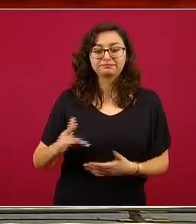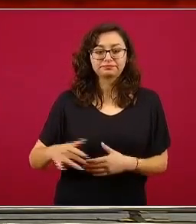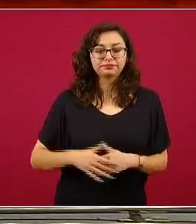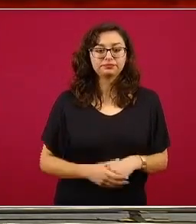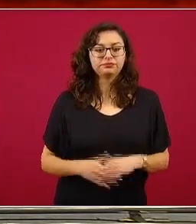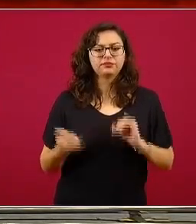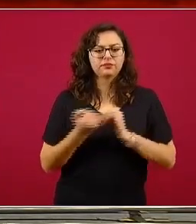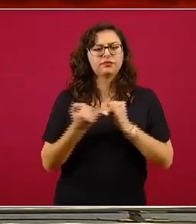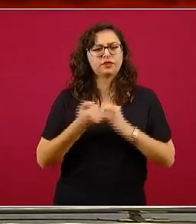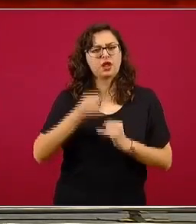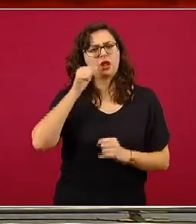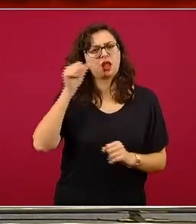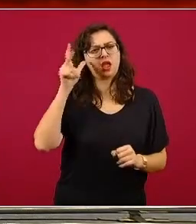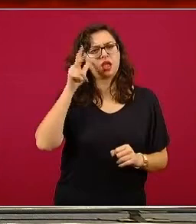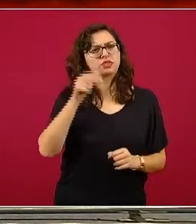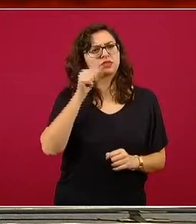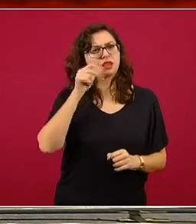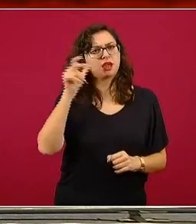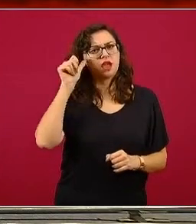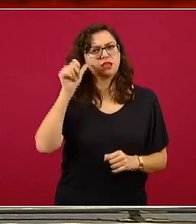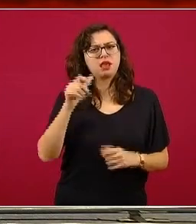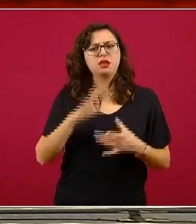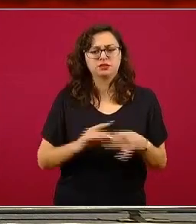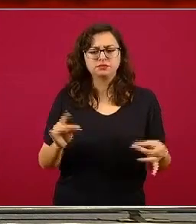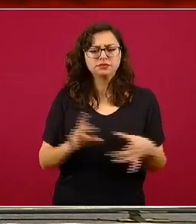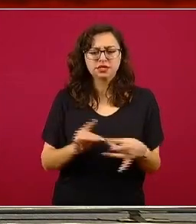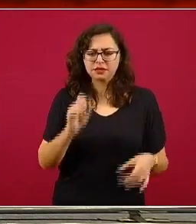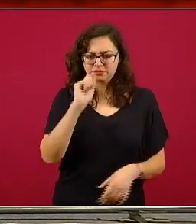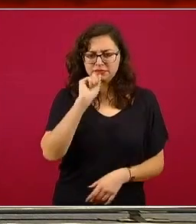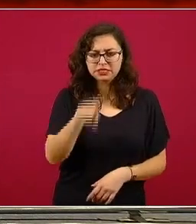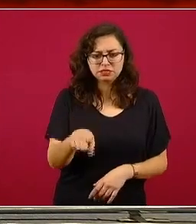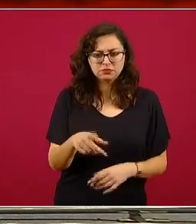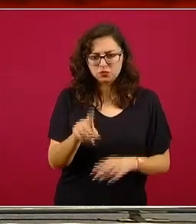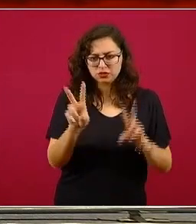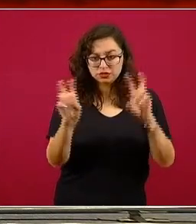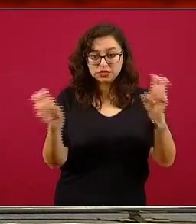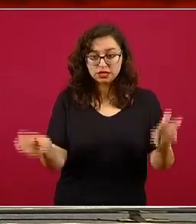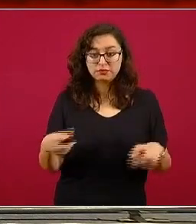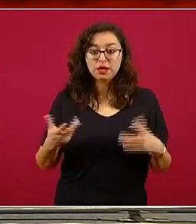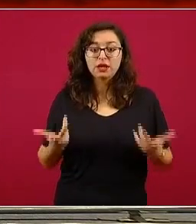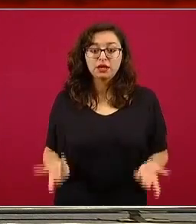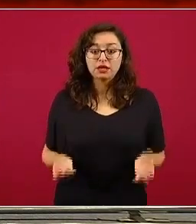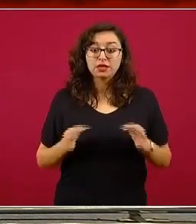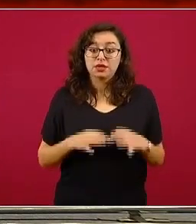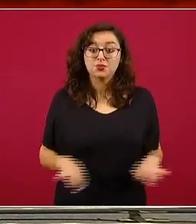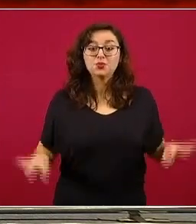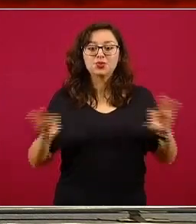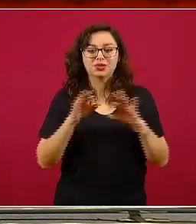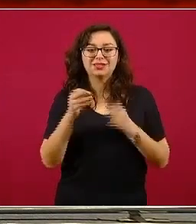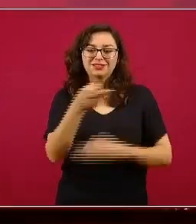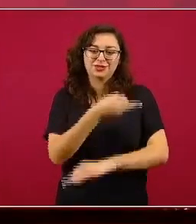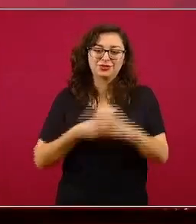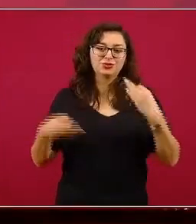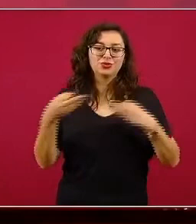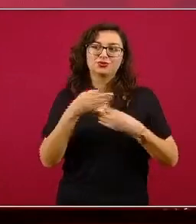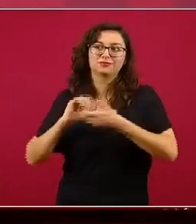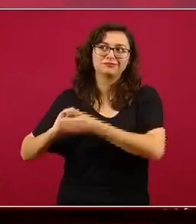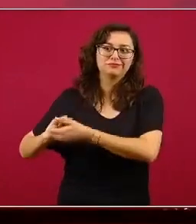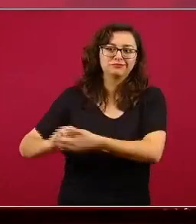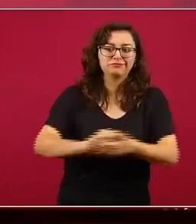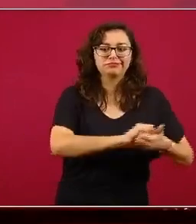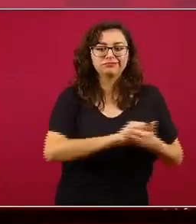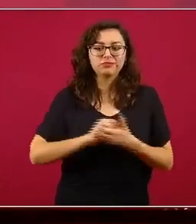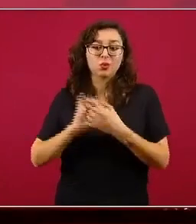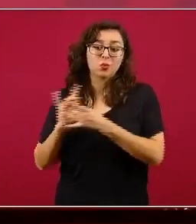y anteayer lo comentábamos, y justo esto muestra la importancia de trabajar unidos, todas las mexicanas